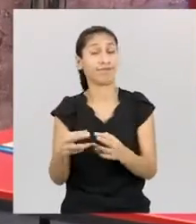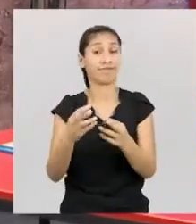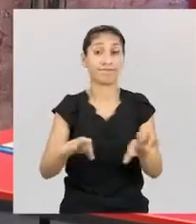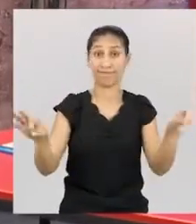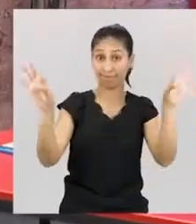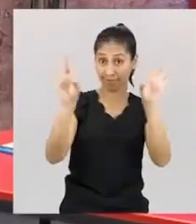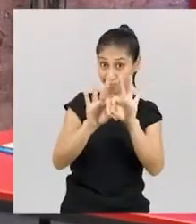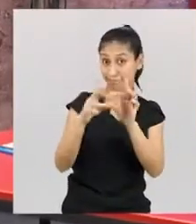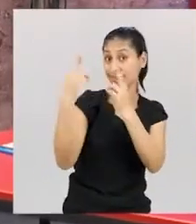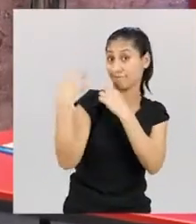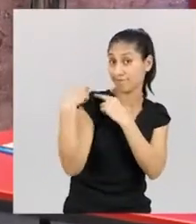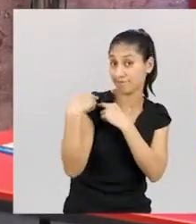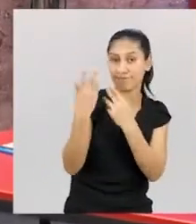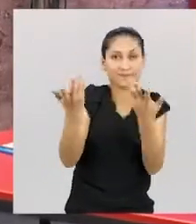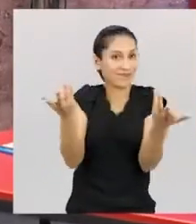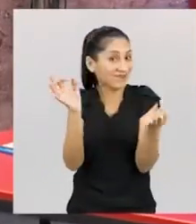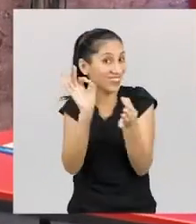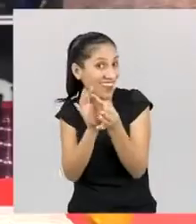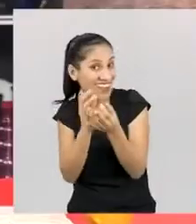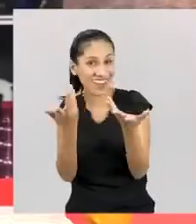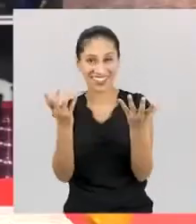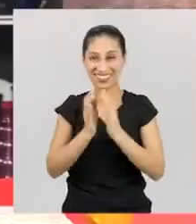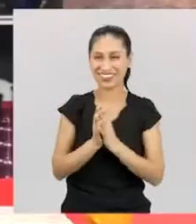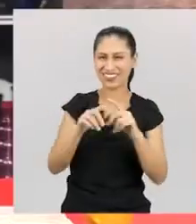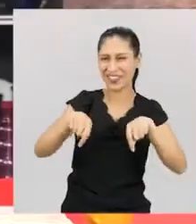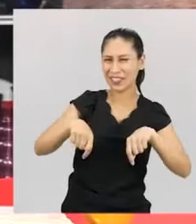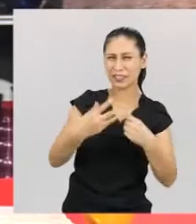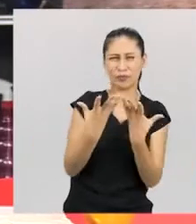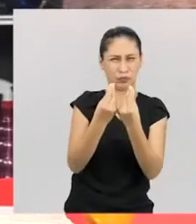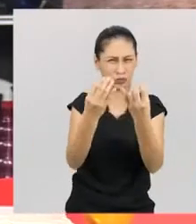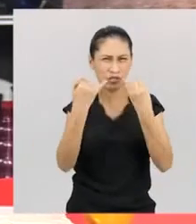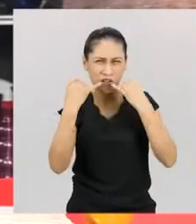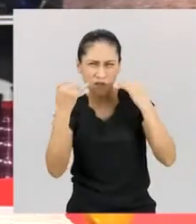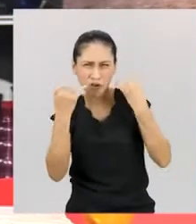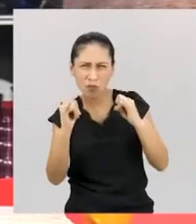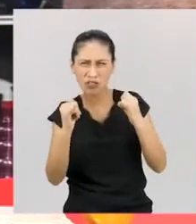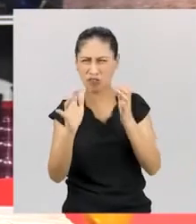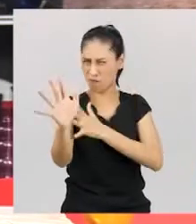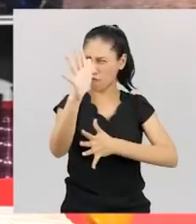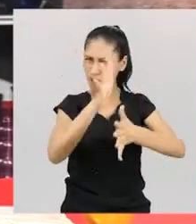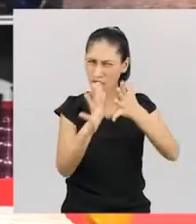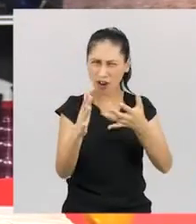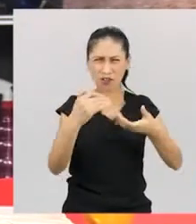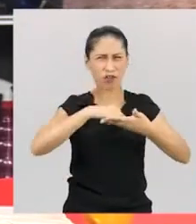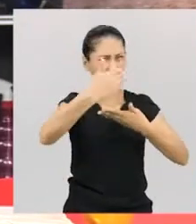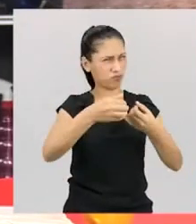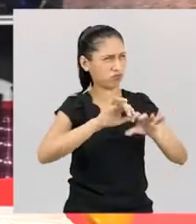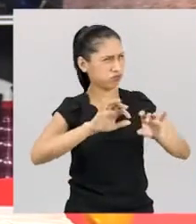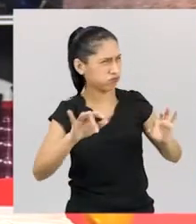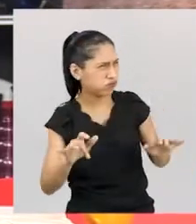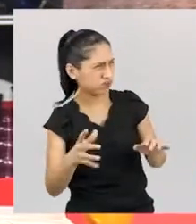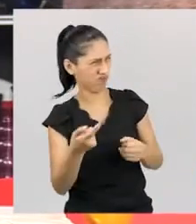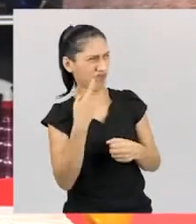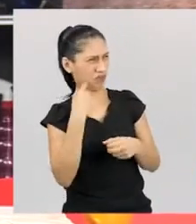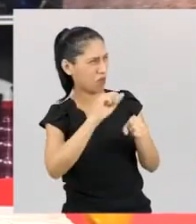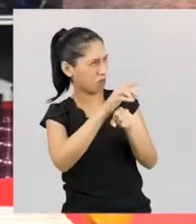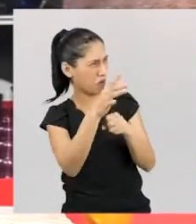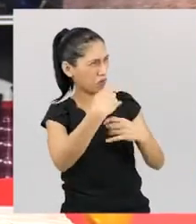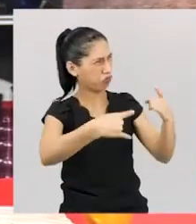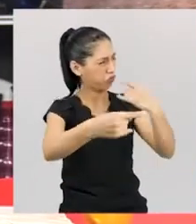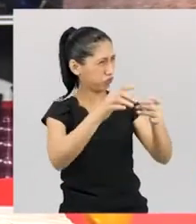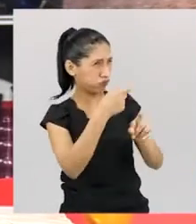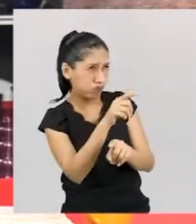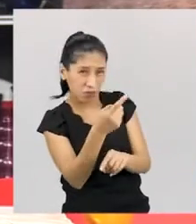es muy importante. Exacto, Julia. Hay mucha información falsa en las redes sobre lo que todos tenemos que